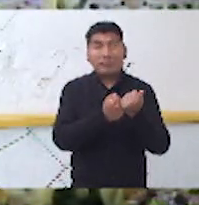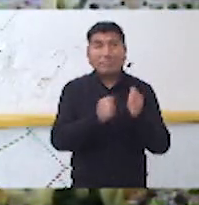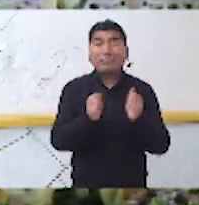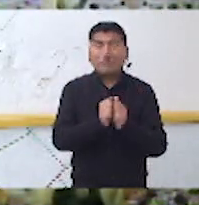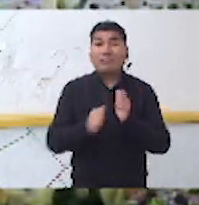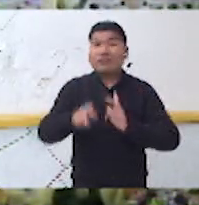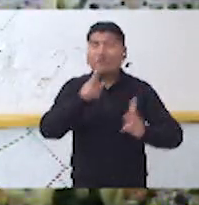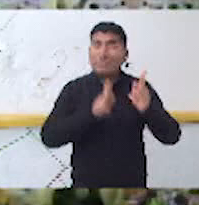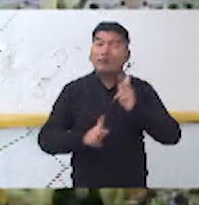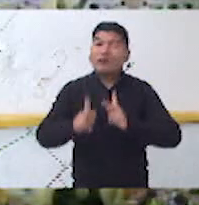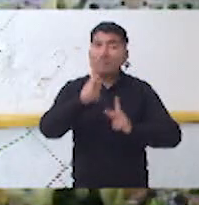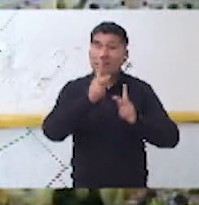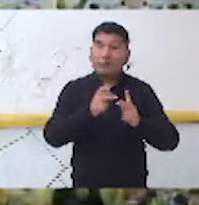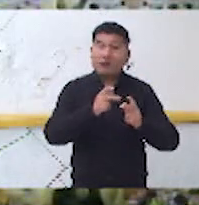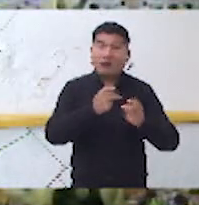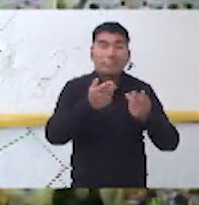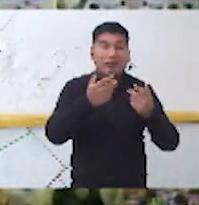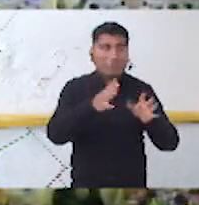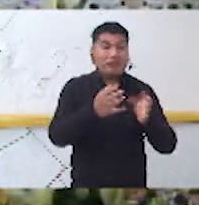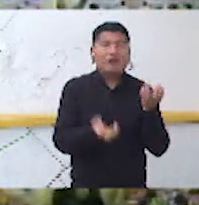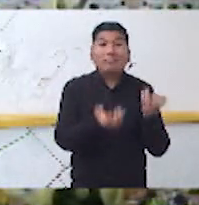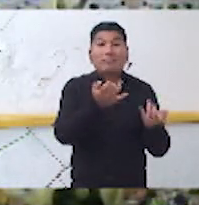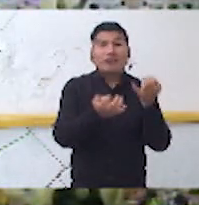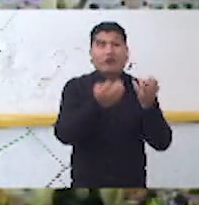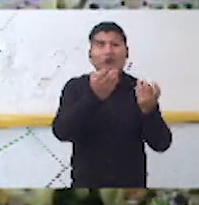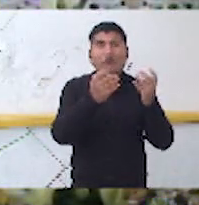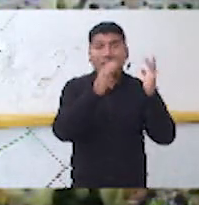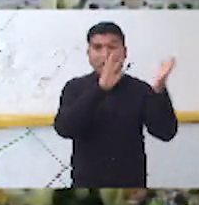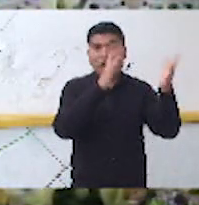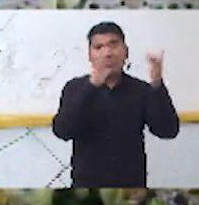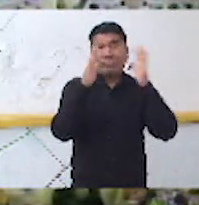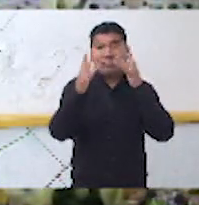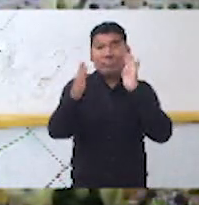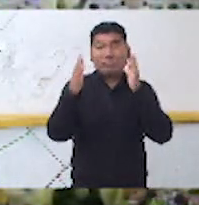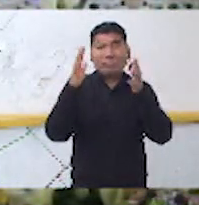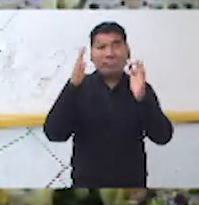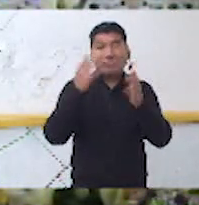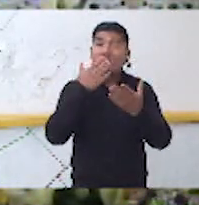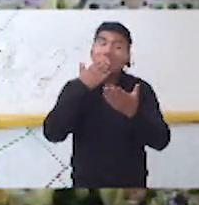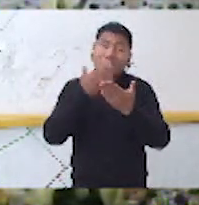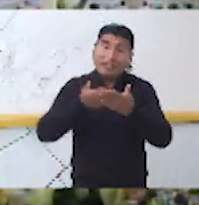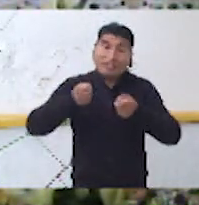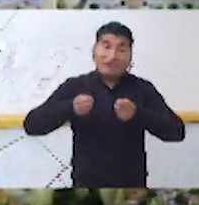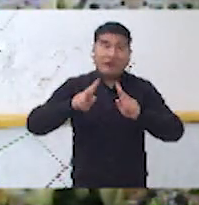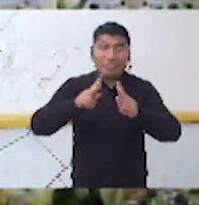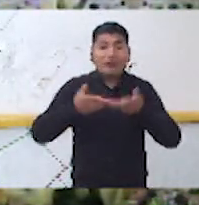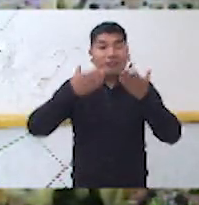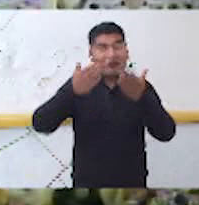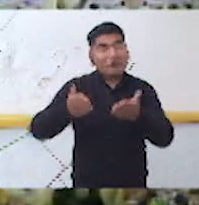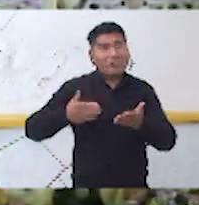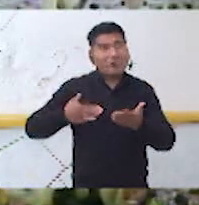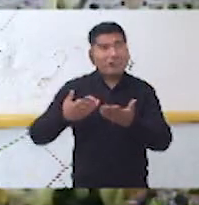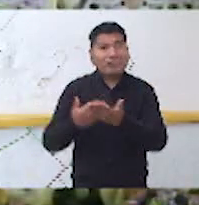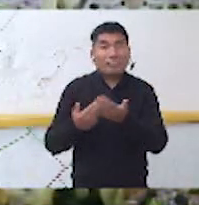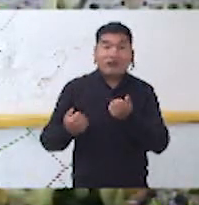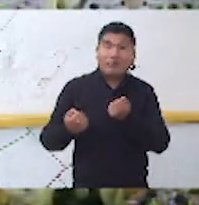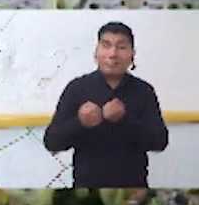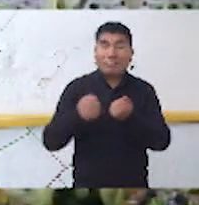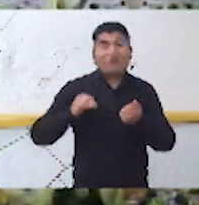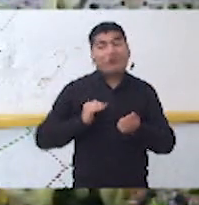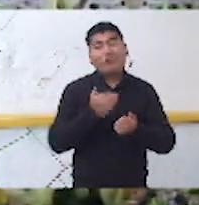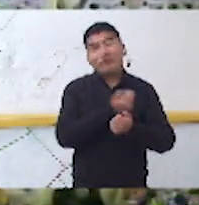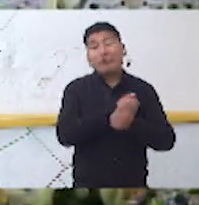los afectados por los incendios. Es bueno y oportuno promover la solidaridad en